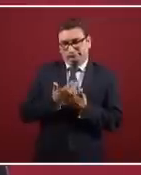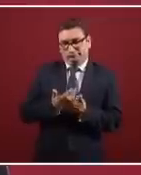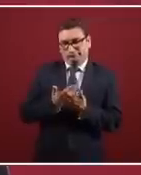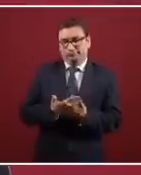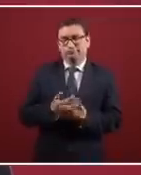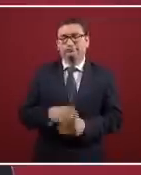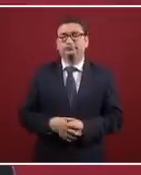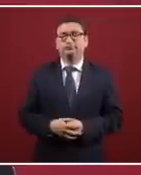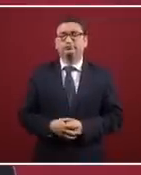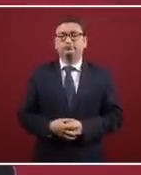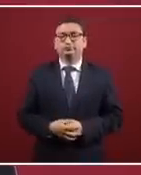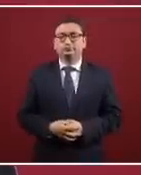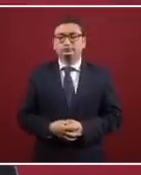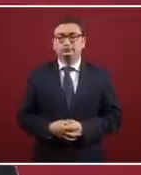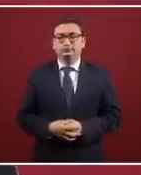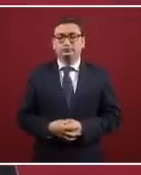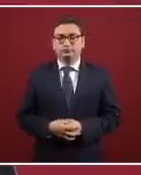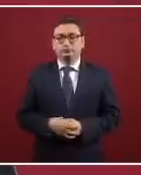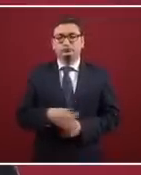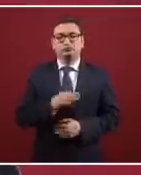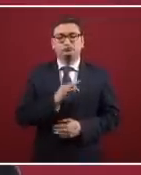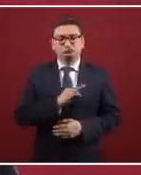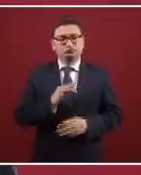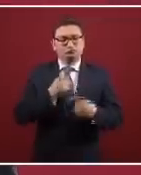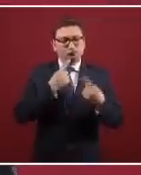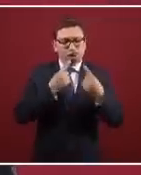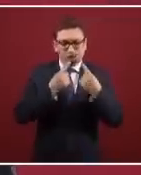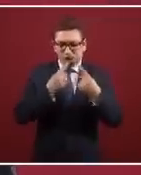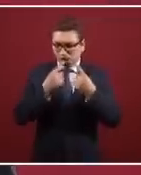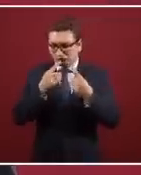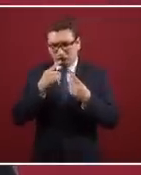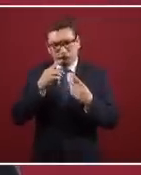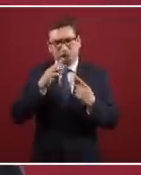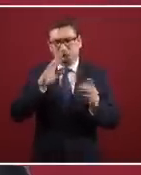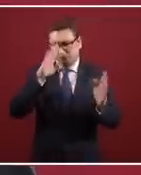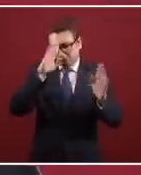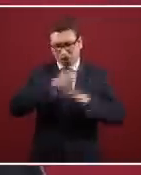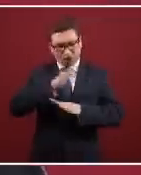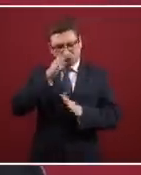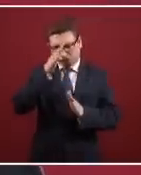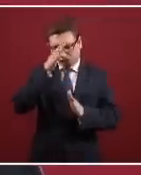que se llegue a un acuerdo